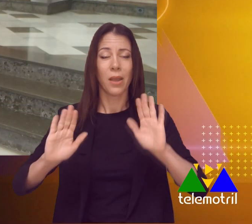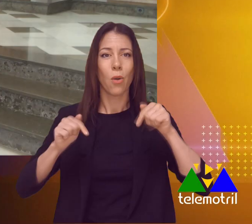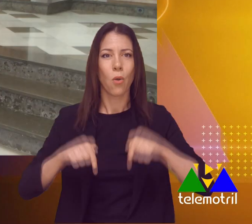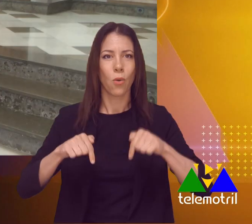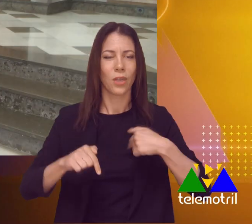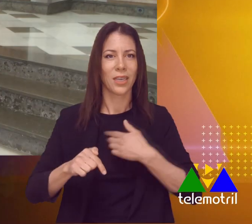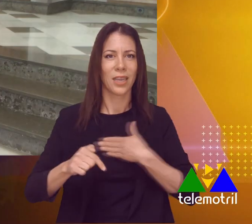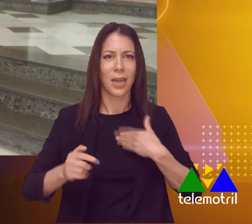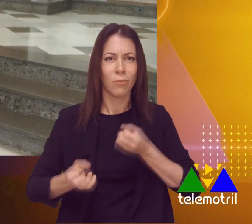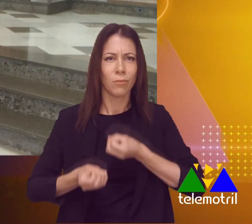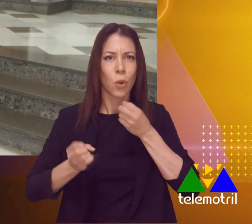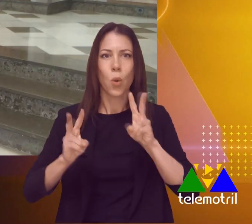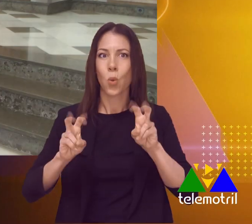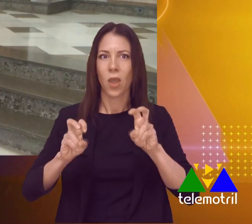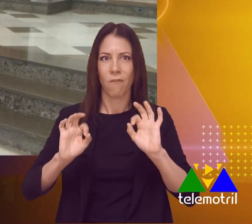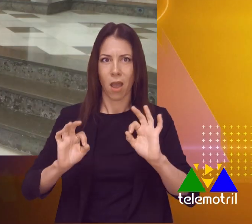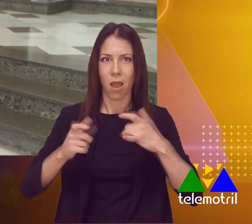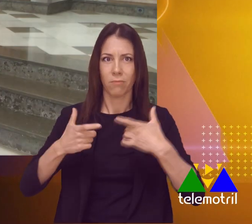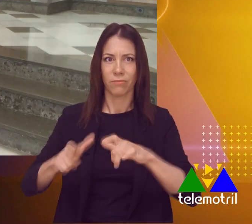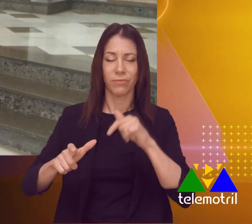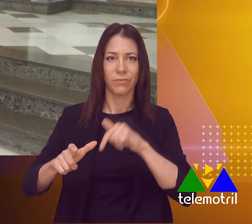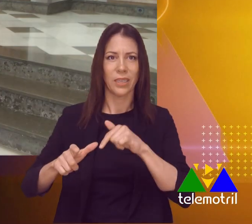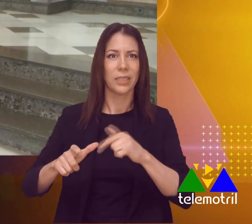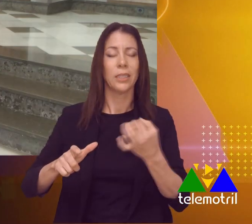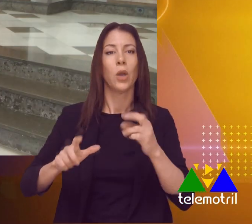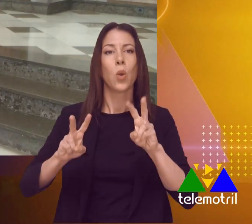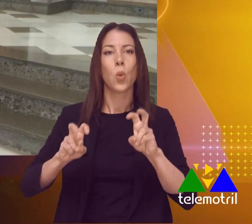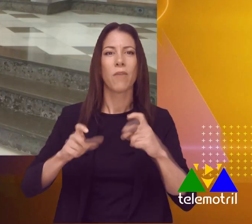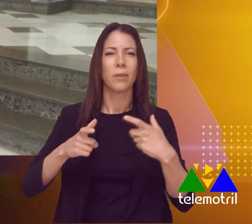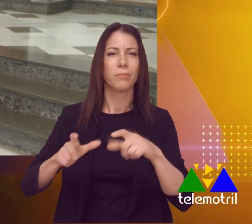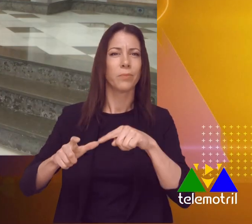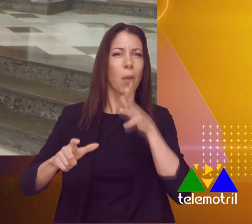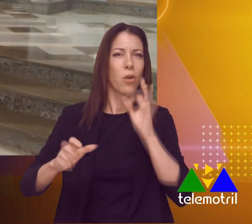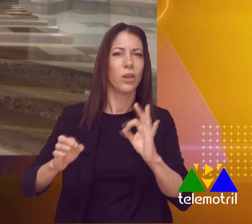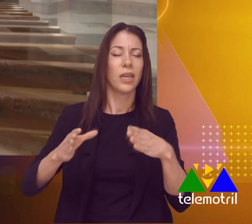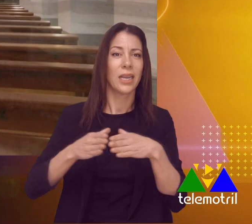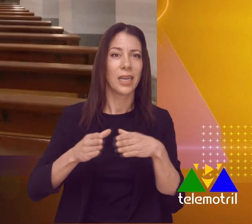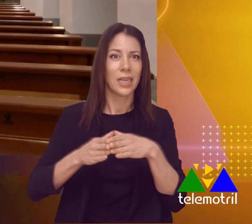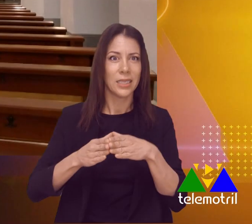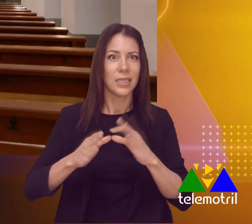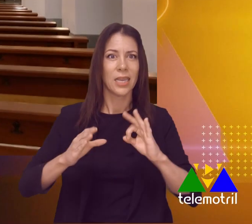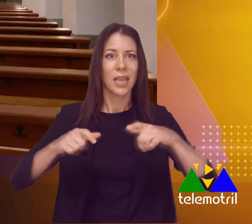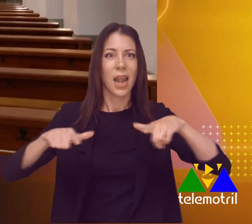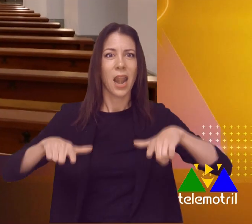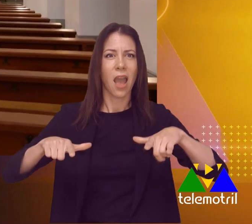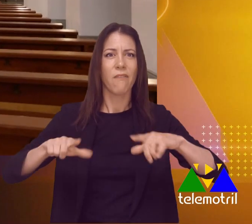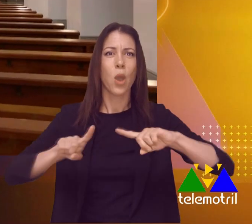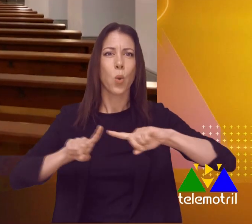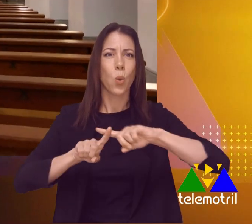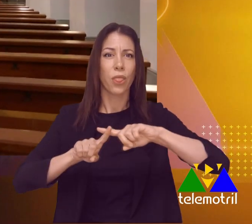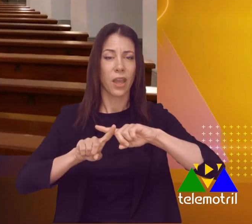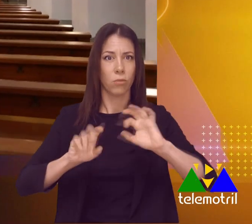a esta nueva fase, ¿no? digamos ahora sí, esta nueva parte de la iglesia, como es la nave de crucero, esta